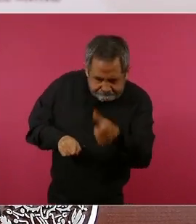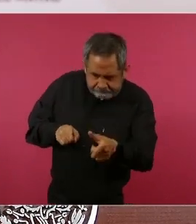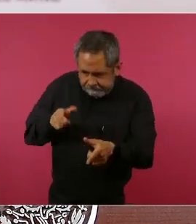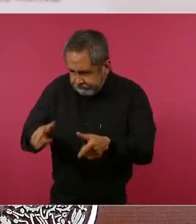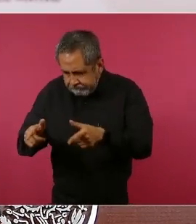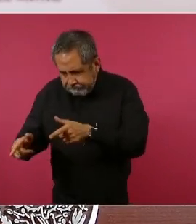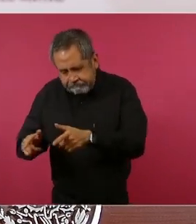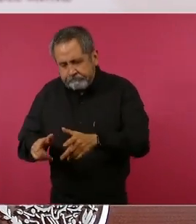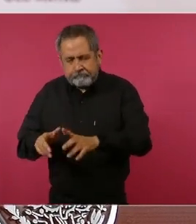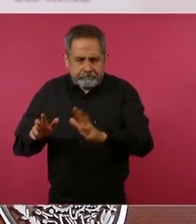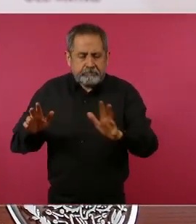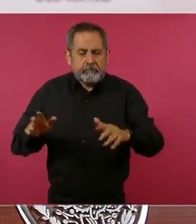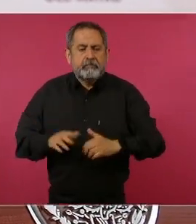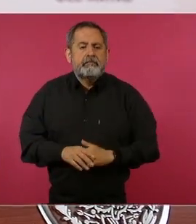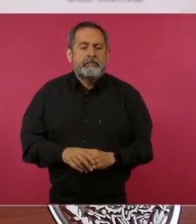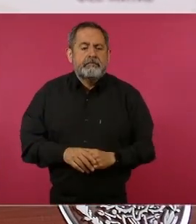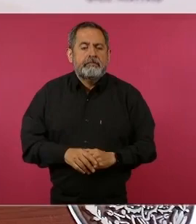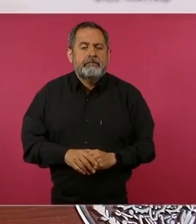y todavía